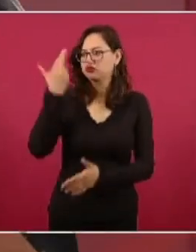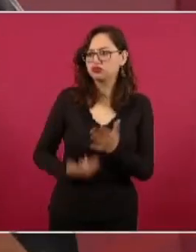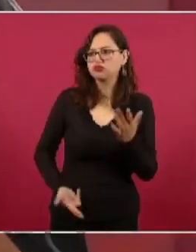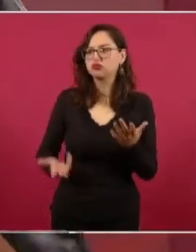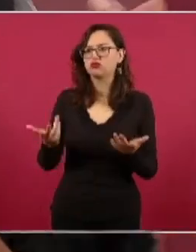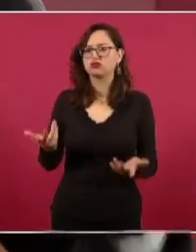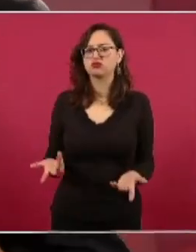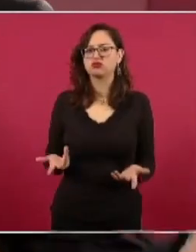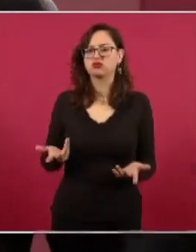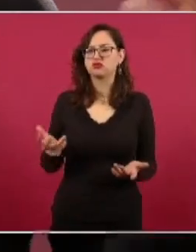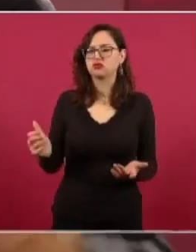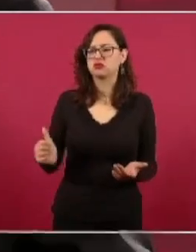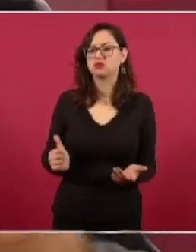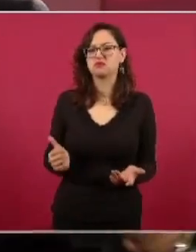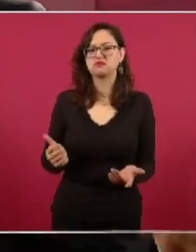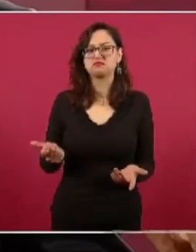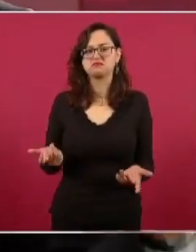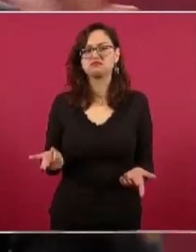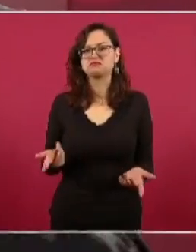y